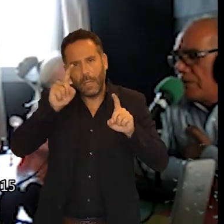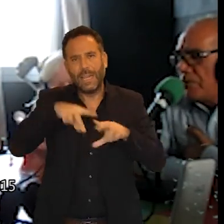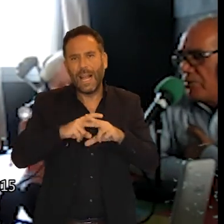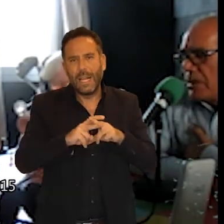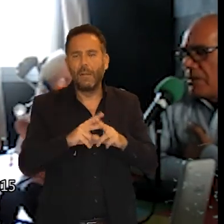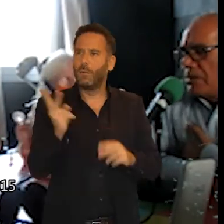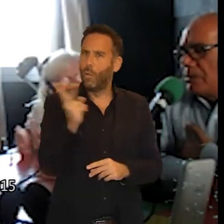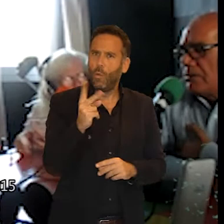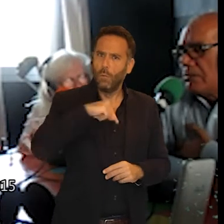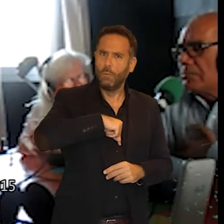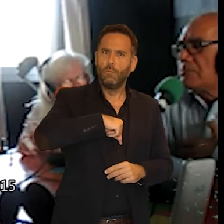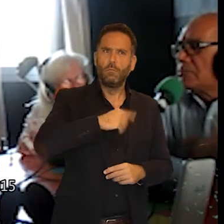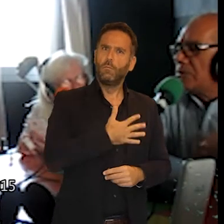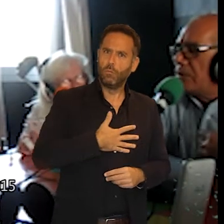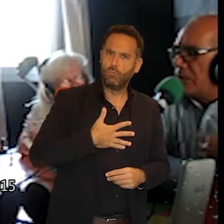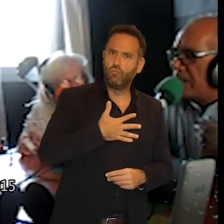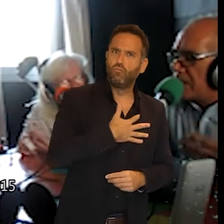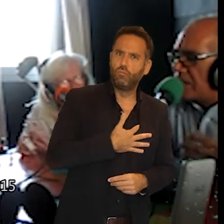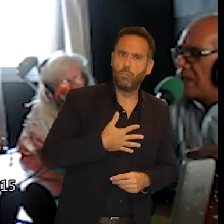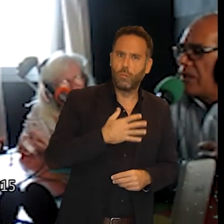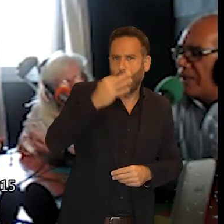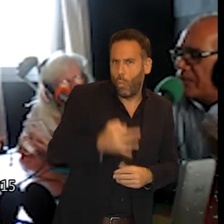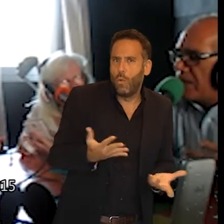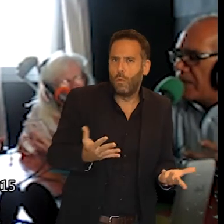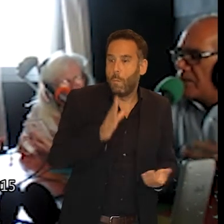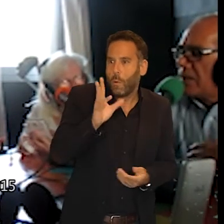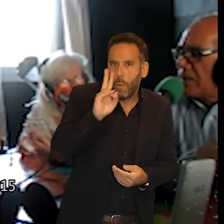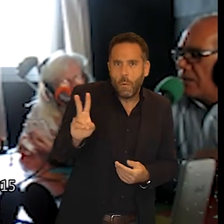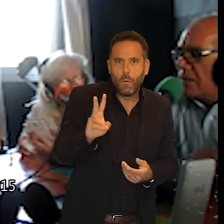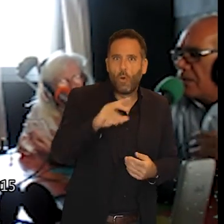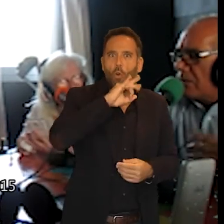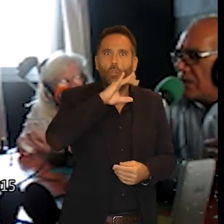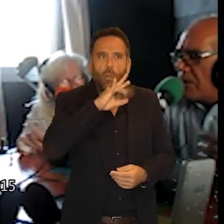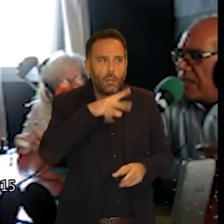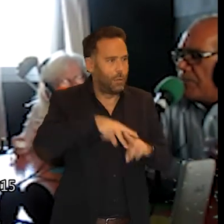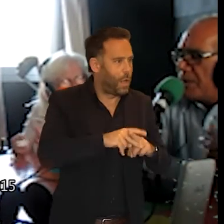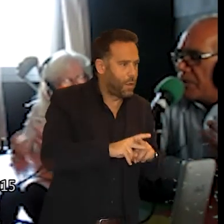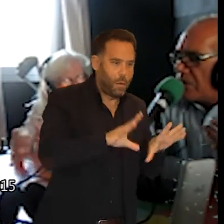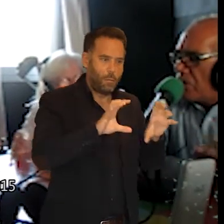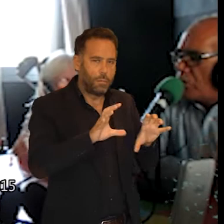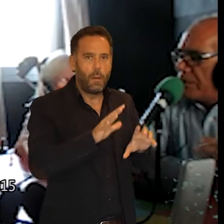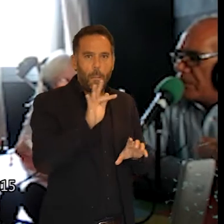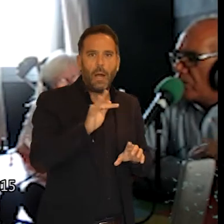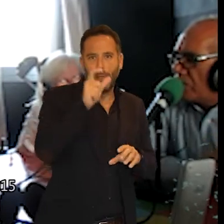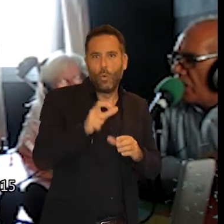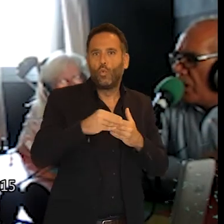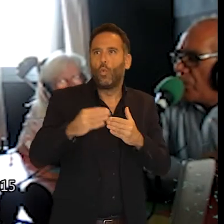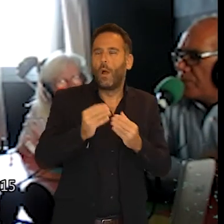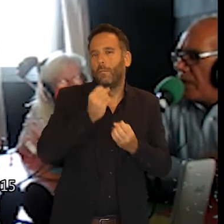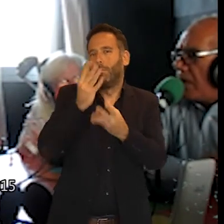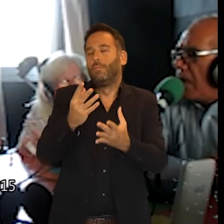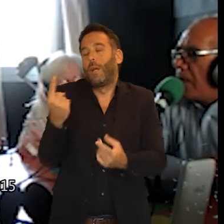una satisfacción súper estupenda, porque yo digo yo que saldrán súper contentos de los talleres y os lo dirán cada uno